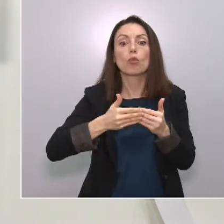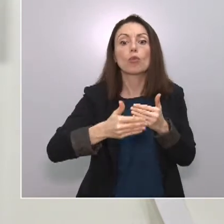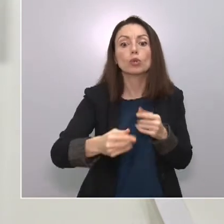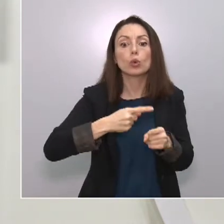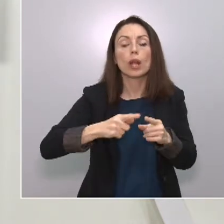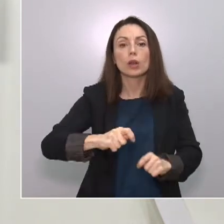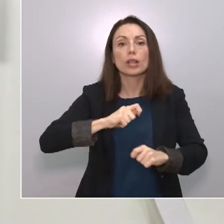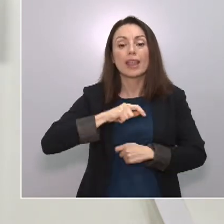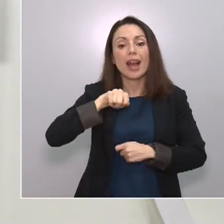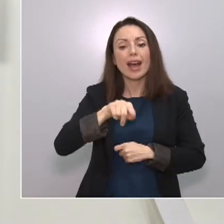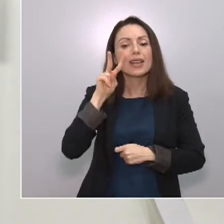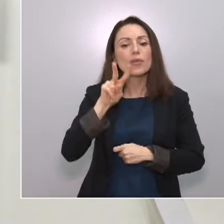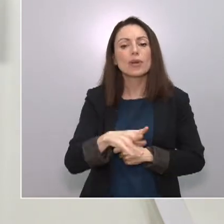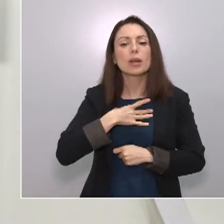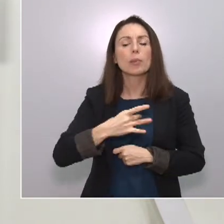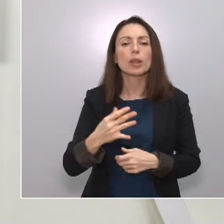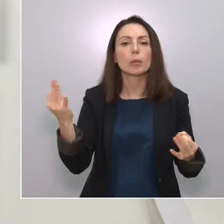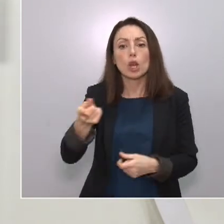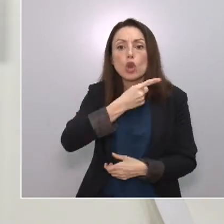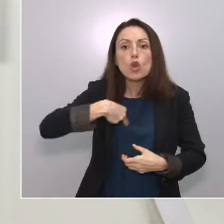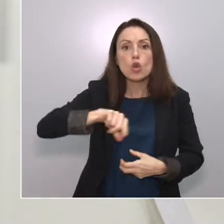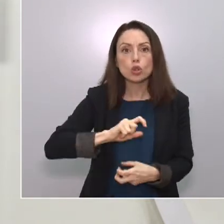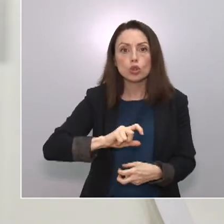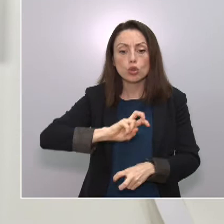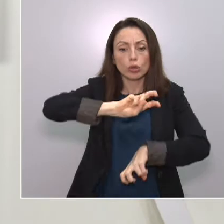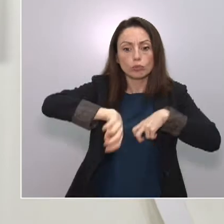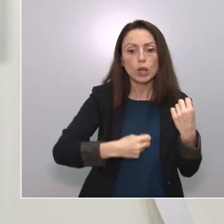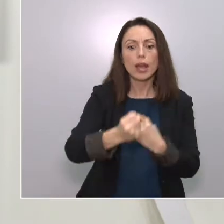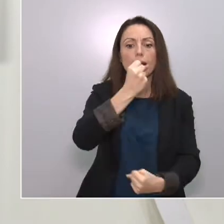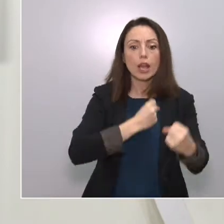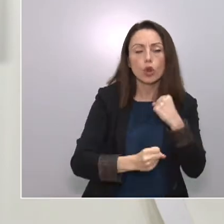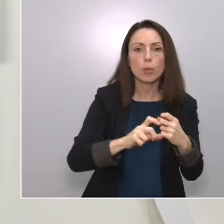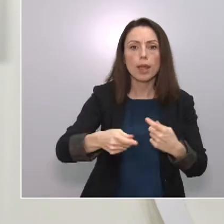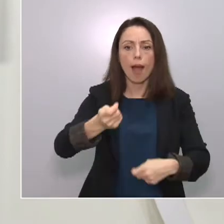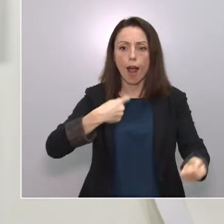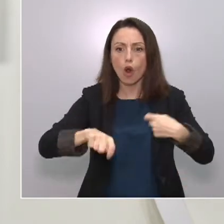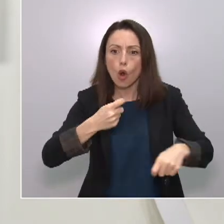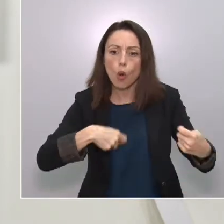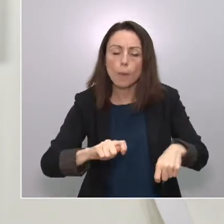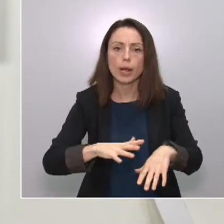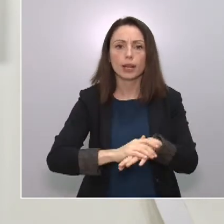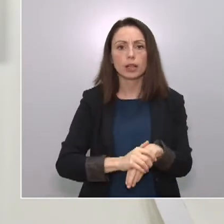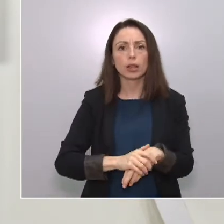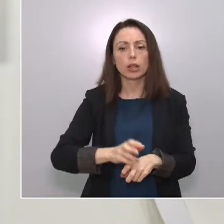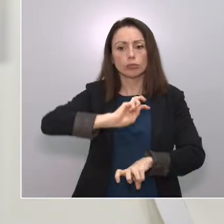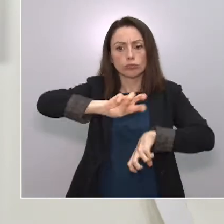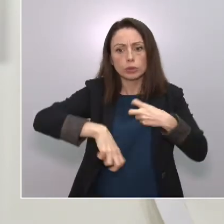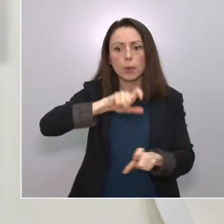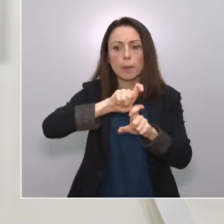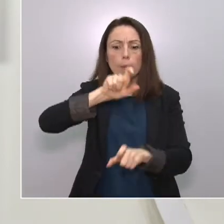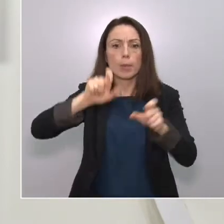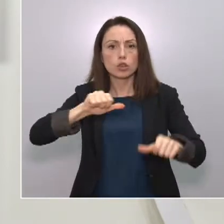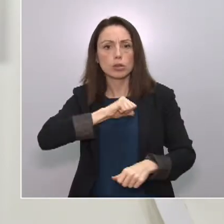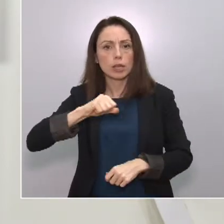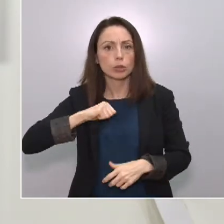porque refleja que estamos unidos para reactivar la economía, para reactivar el comercio, para reactivar a los autónomos,